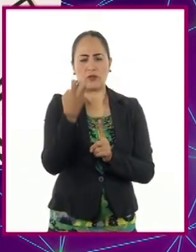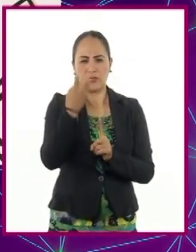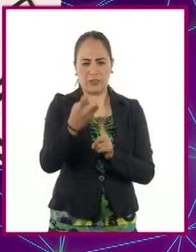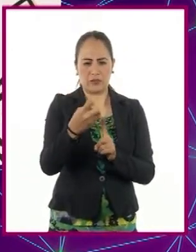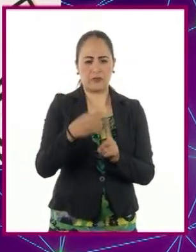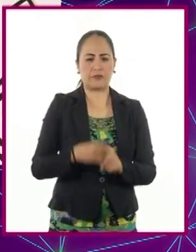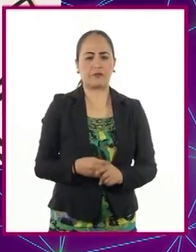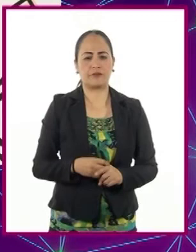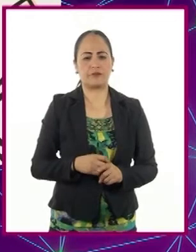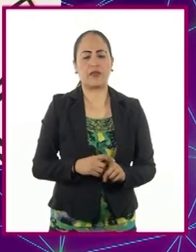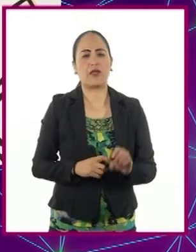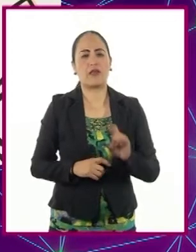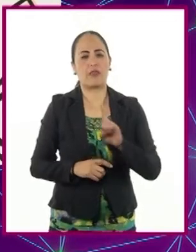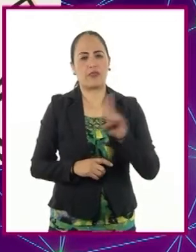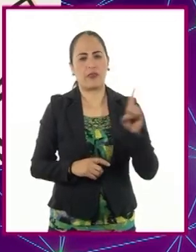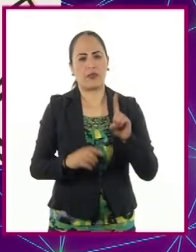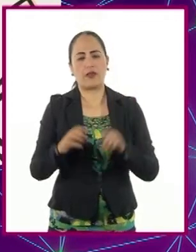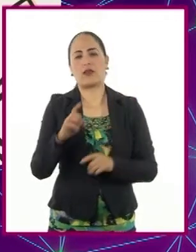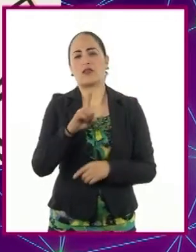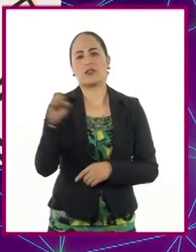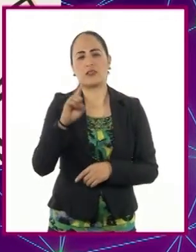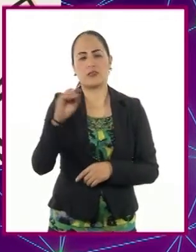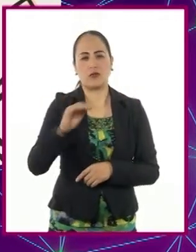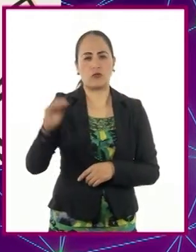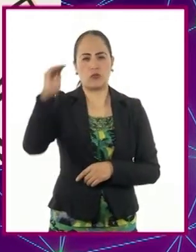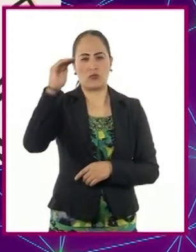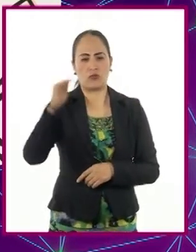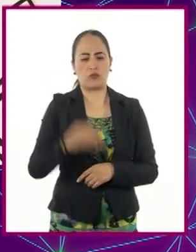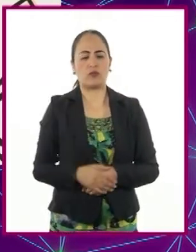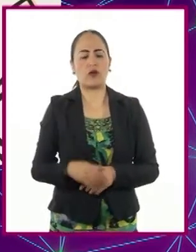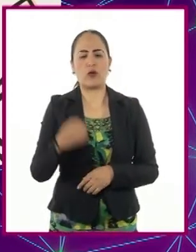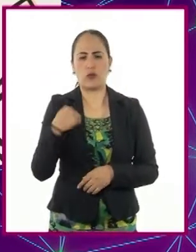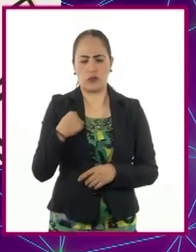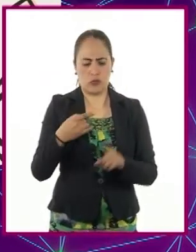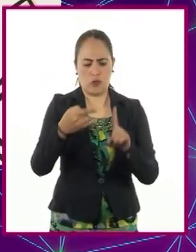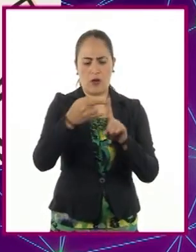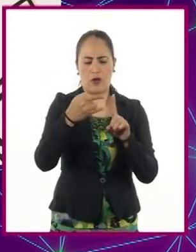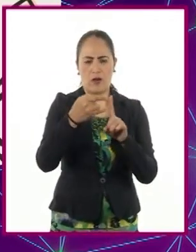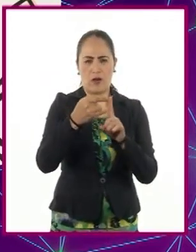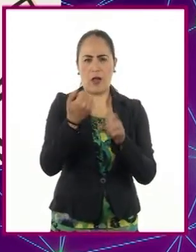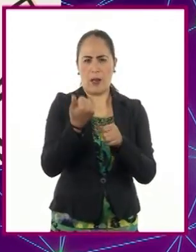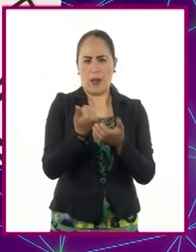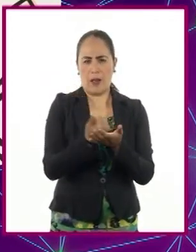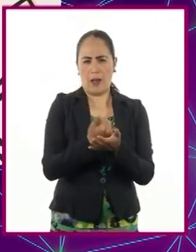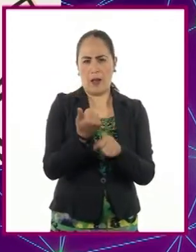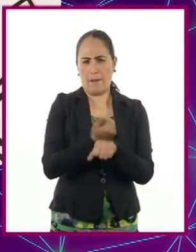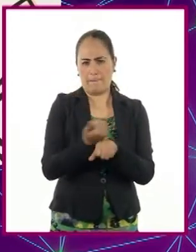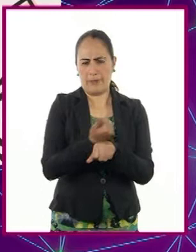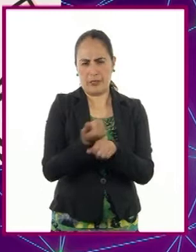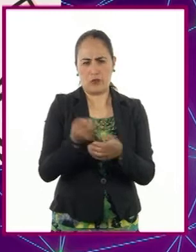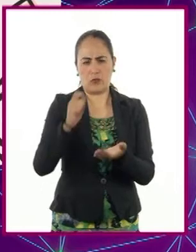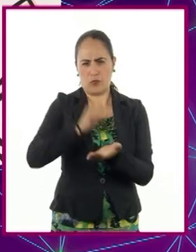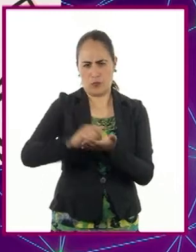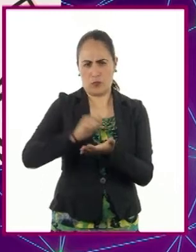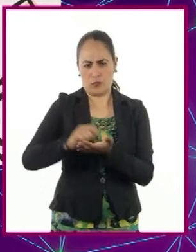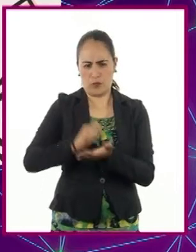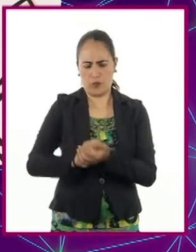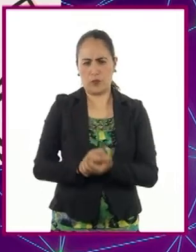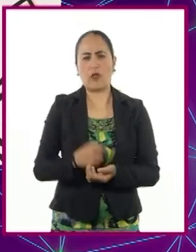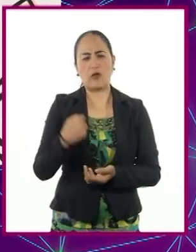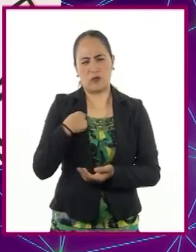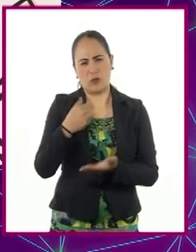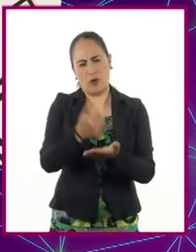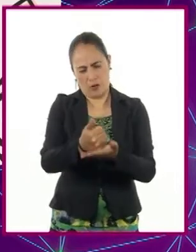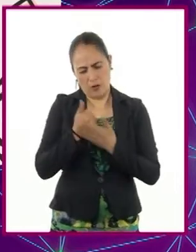parte superior derecha del símbolo químico. Yo lo anotaré en el primer recuadro amarillo para realizar los cálculos correspondientes. Necesito de su